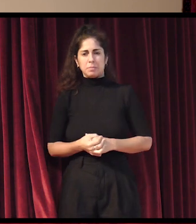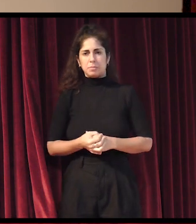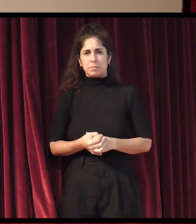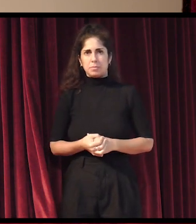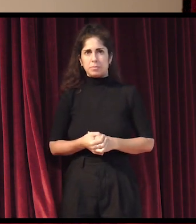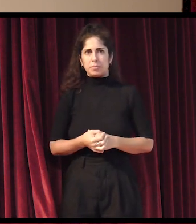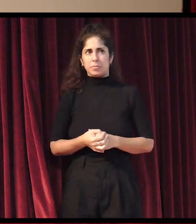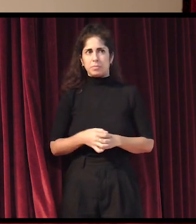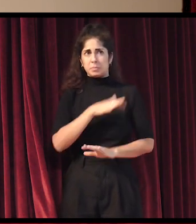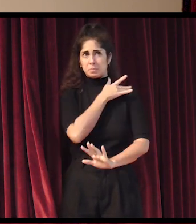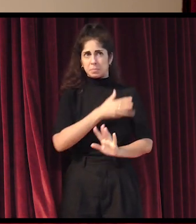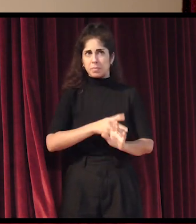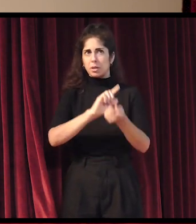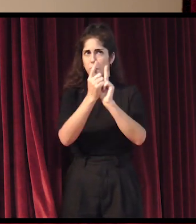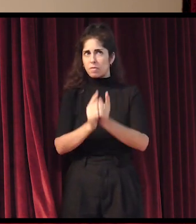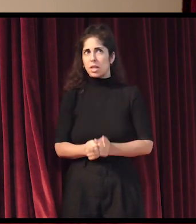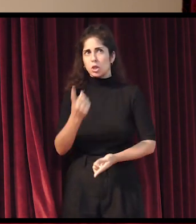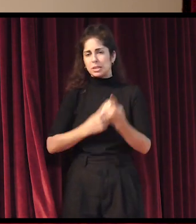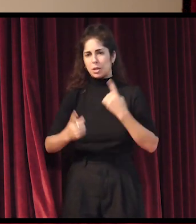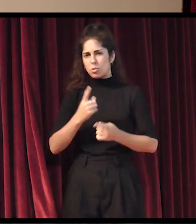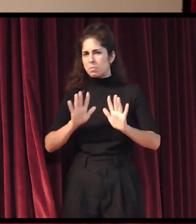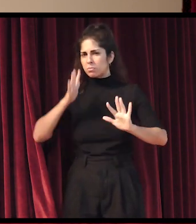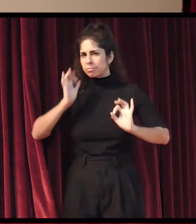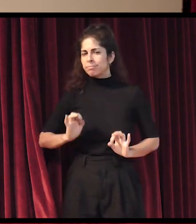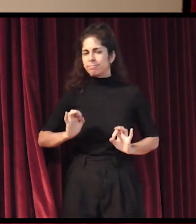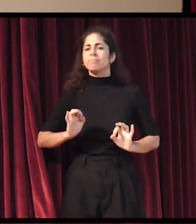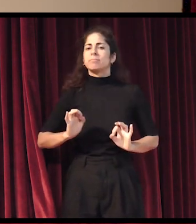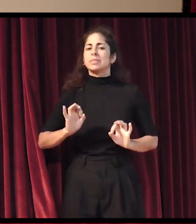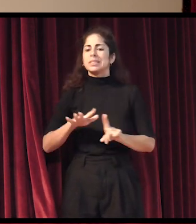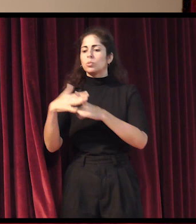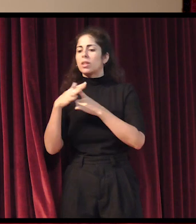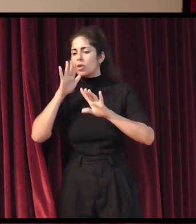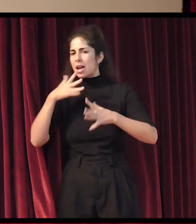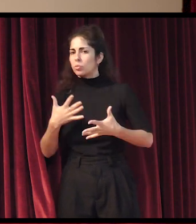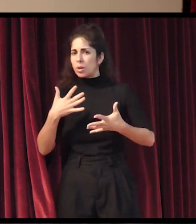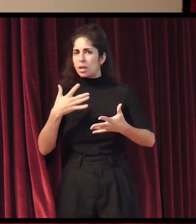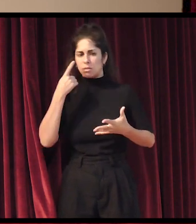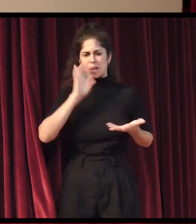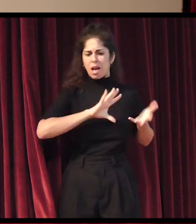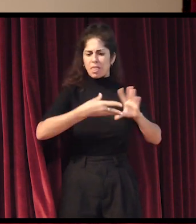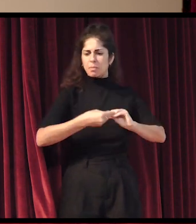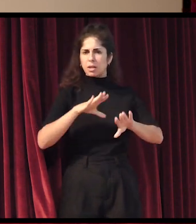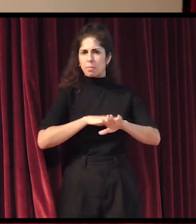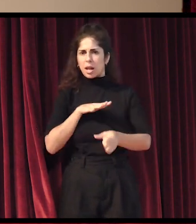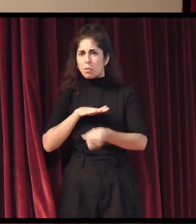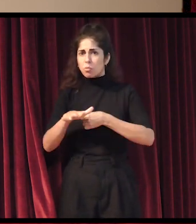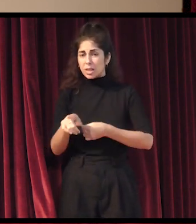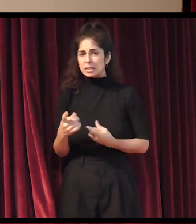varias modificaciones en los últimos años, pero ninguna se ha ajustado a la realidad que estoy contando.